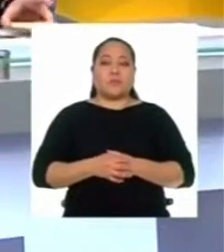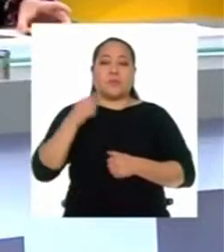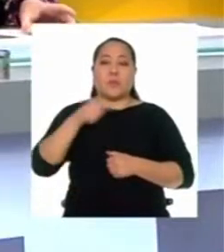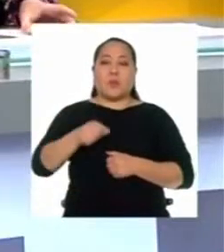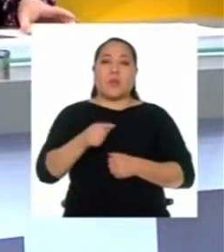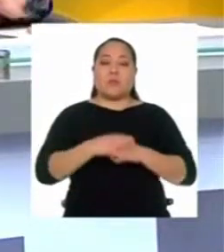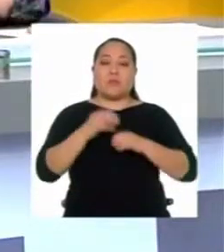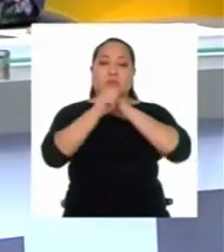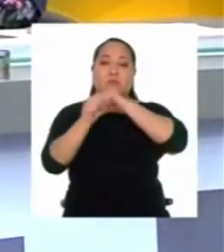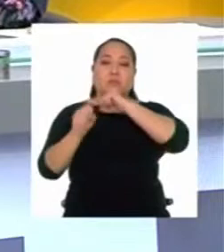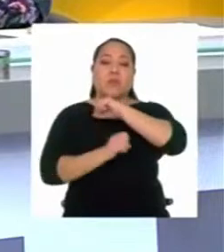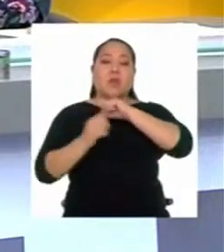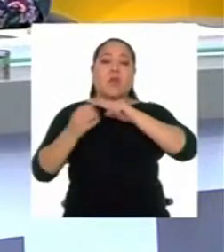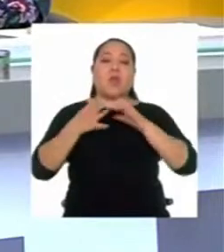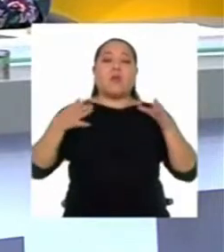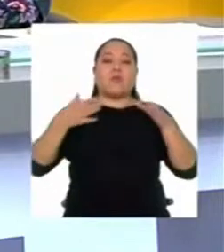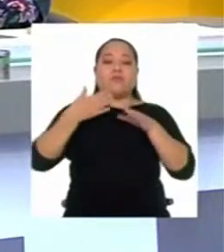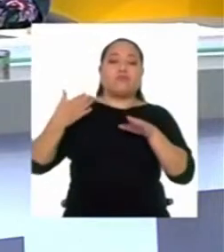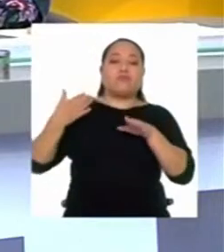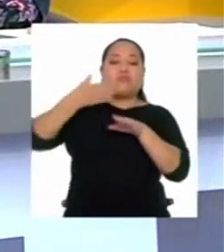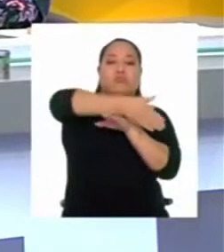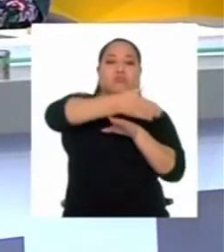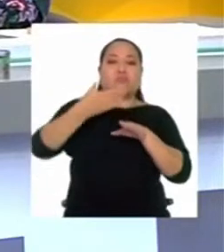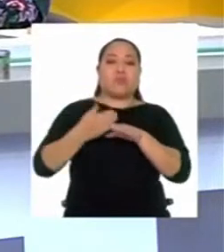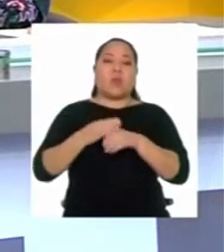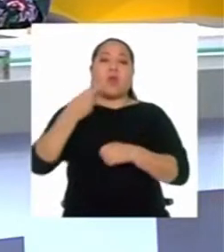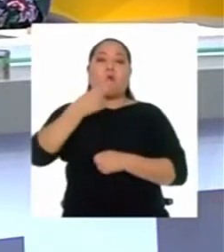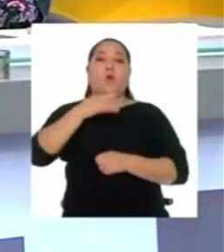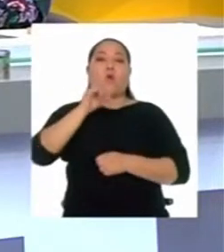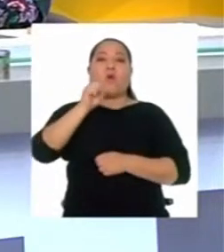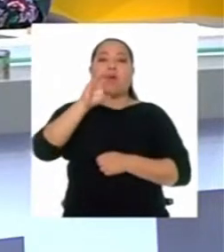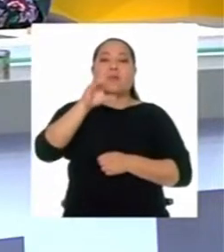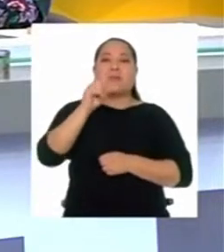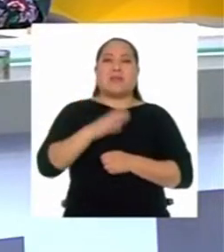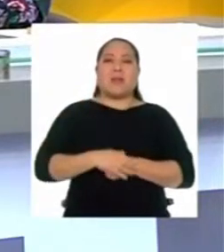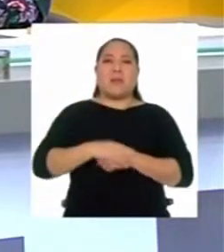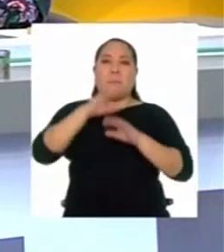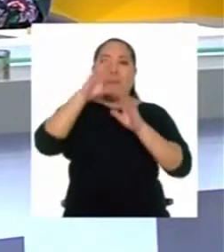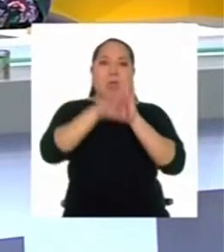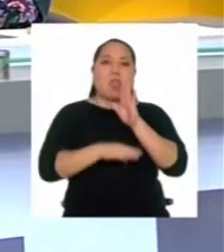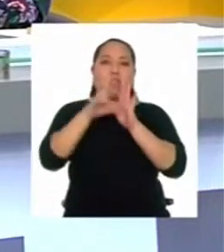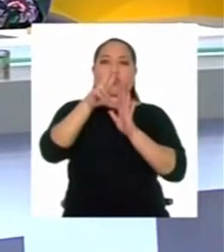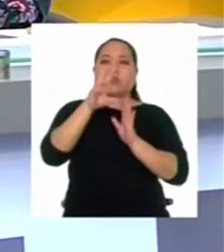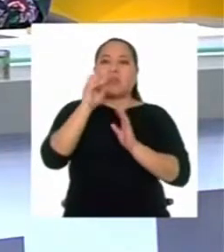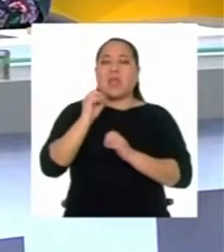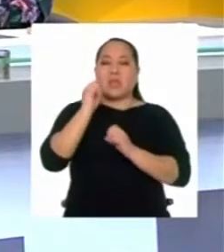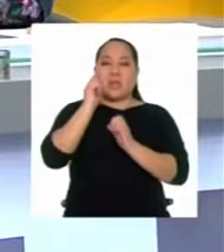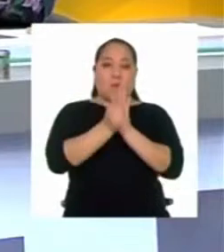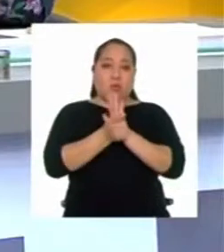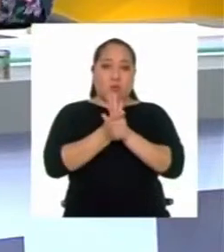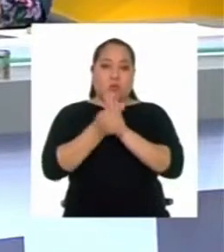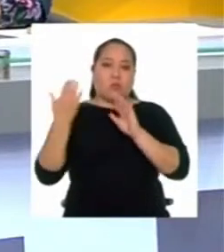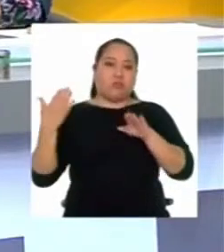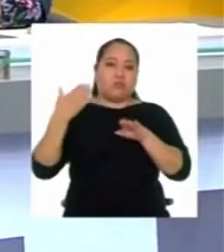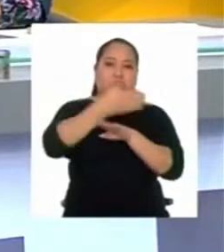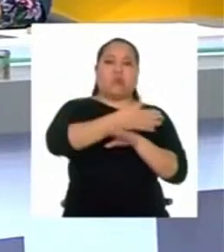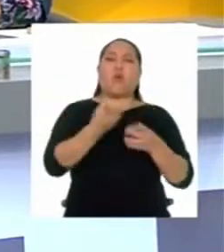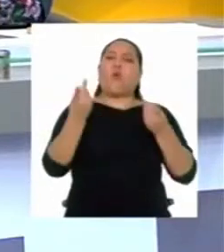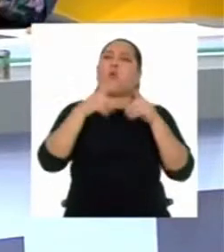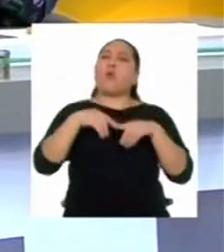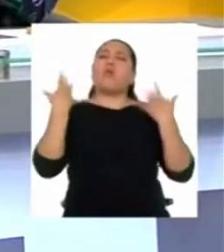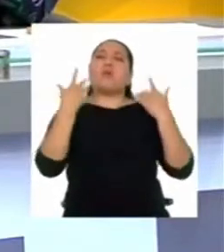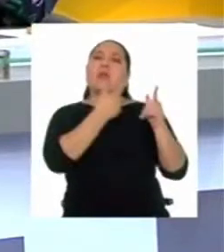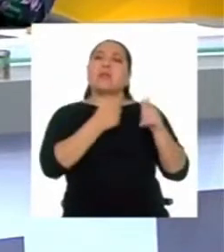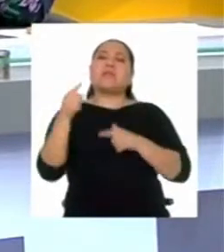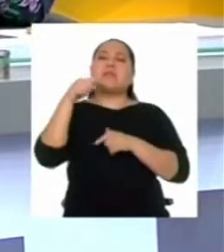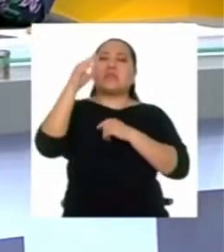Bien, y el bypass del óvalo Monitor Huáscar en La Molina promete reducir hasta en 30 minutos el tráfico en este tramo de la avenida Javier Prado. ¿Cuándo estará lista